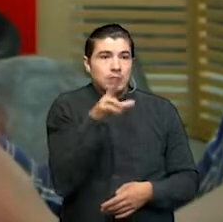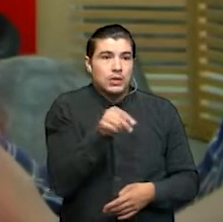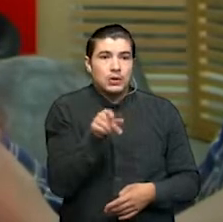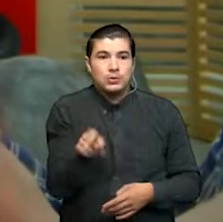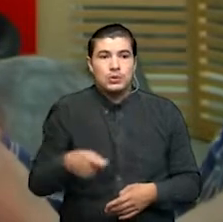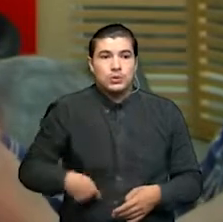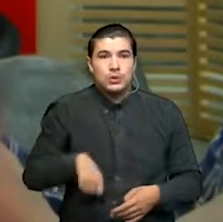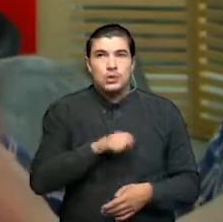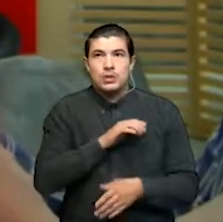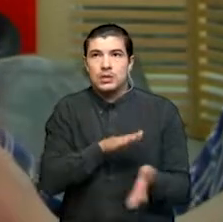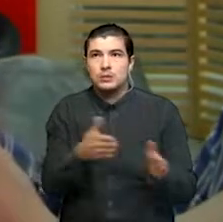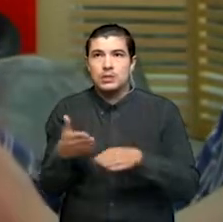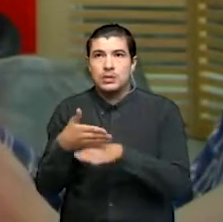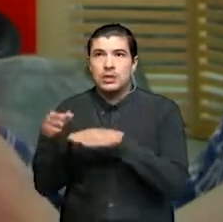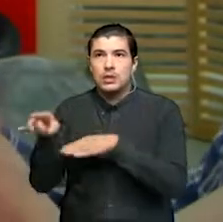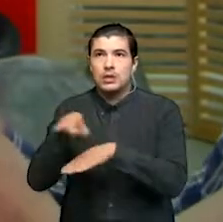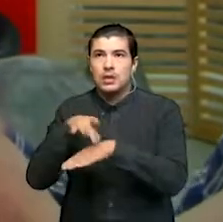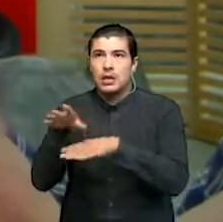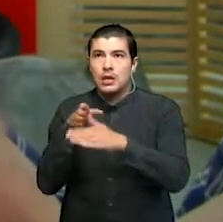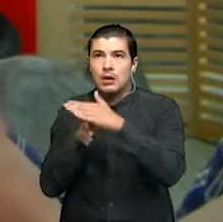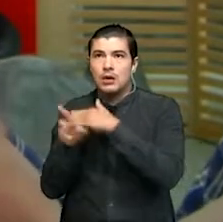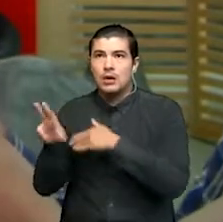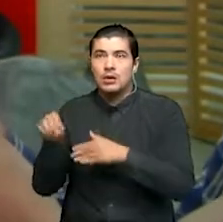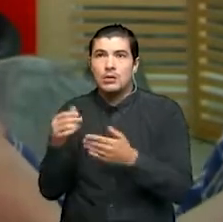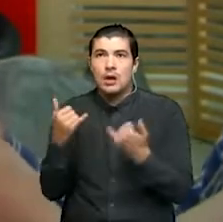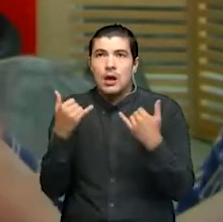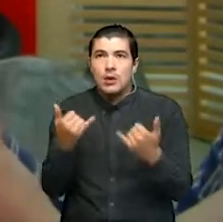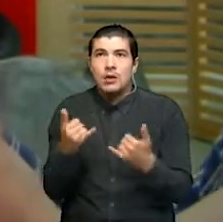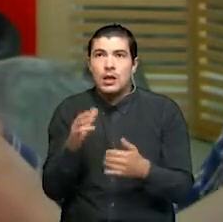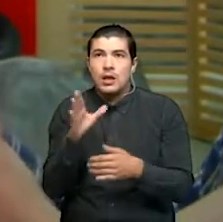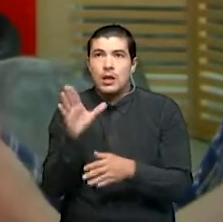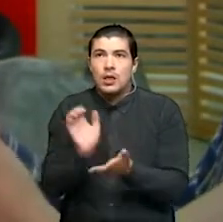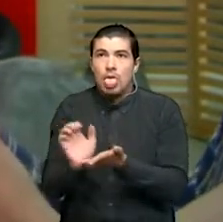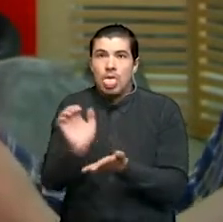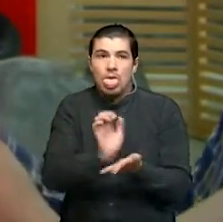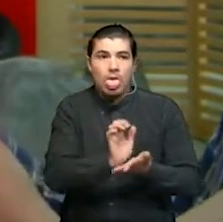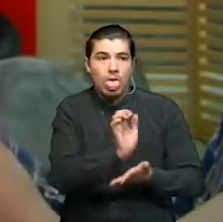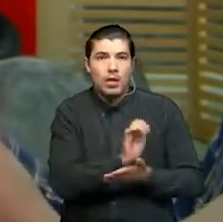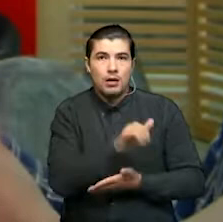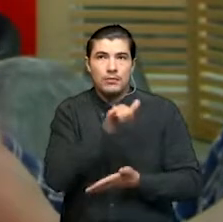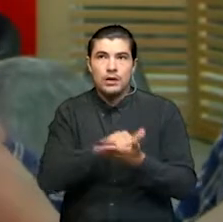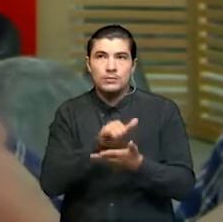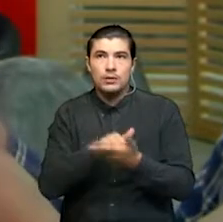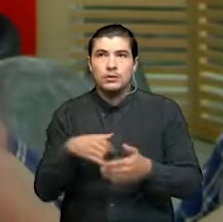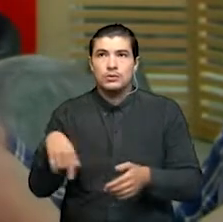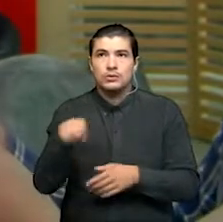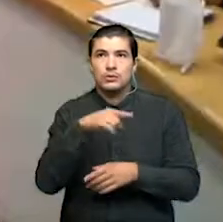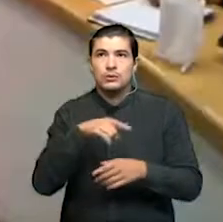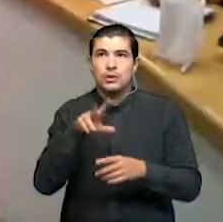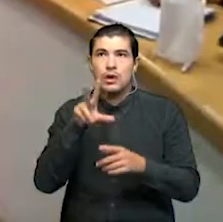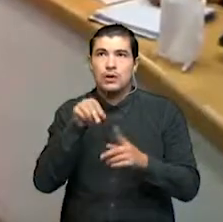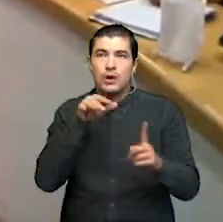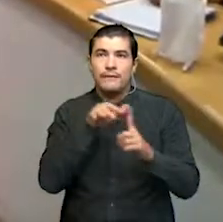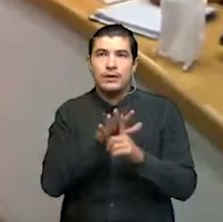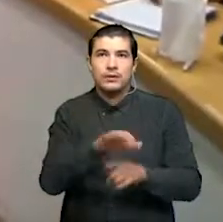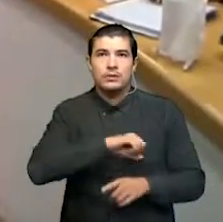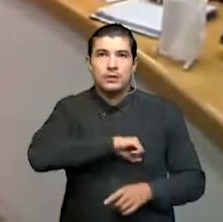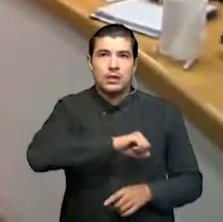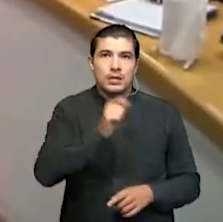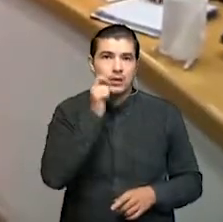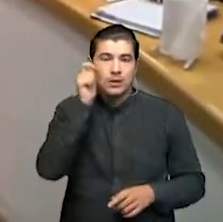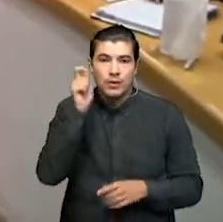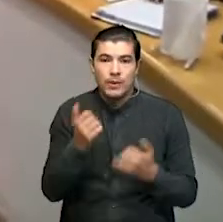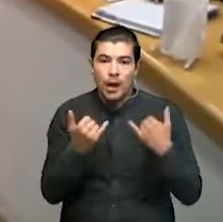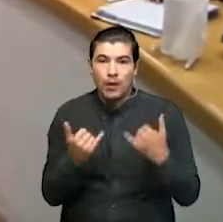en Libia, si no Turquía, luego dejan de ir a Grecia. Al final es ir desplazando los flujos y la vulneración de derechos humanos. La academia